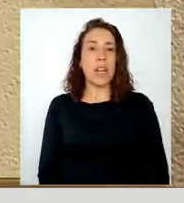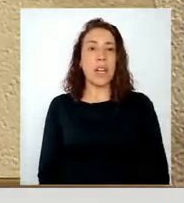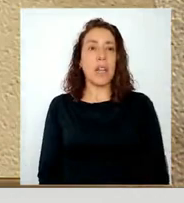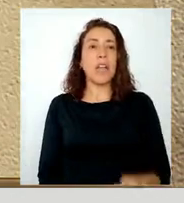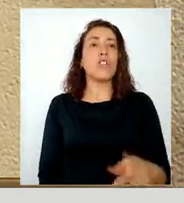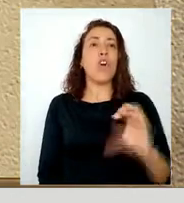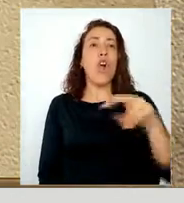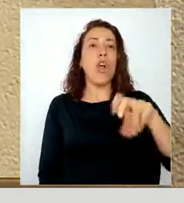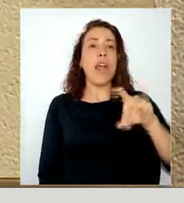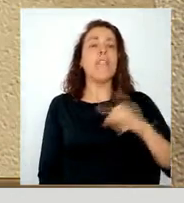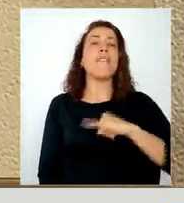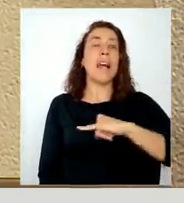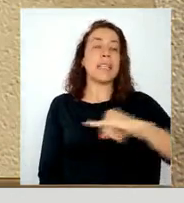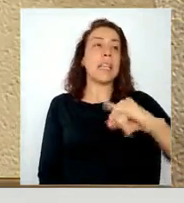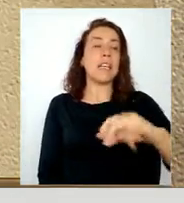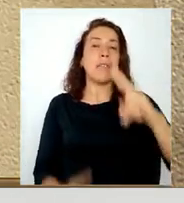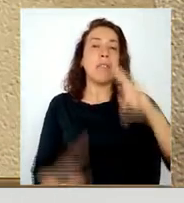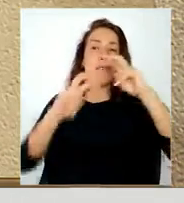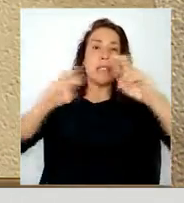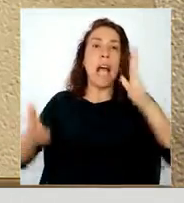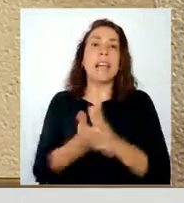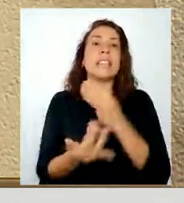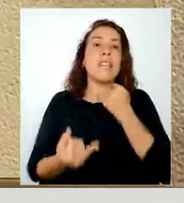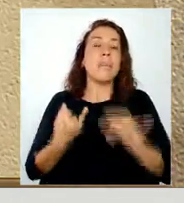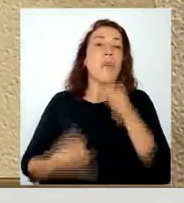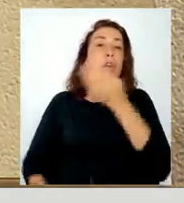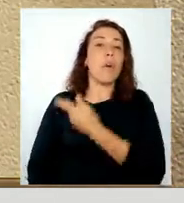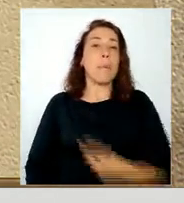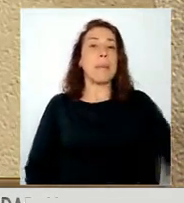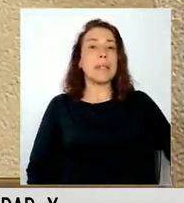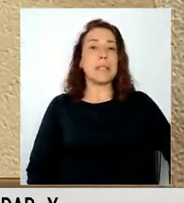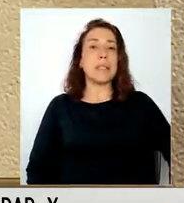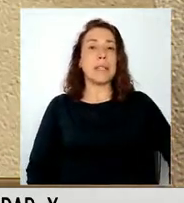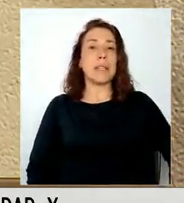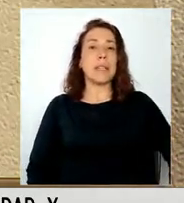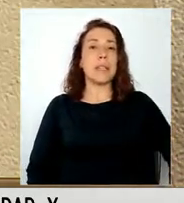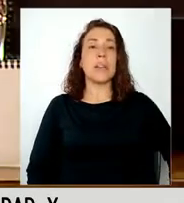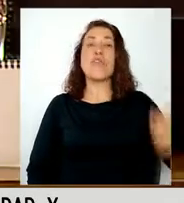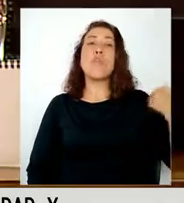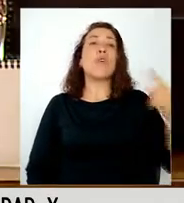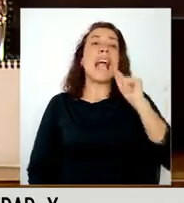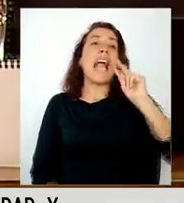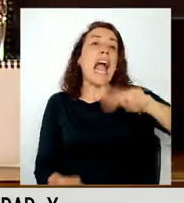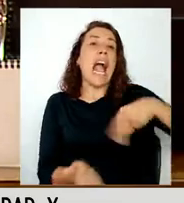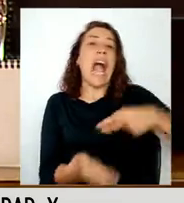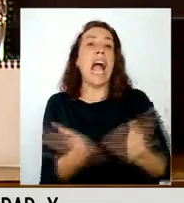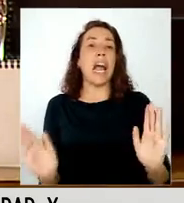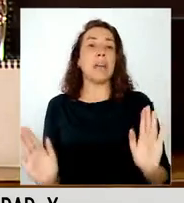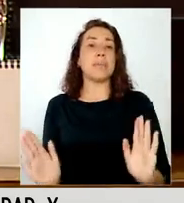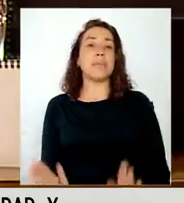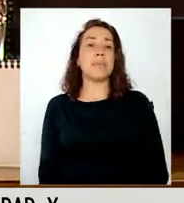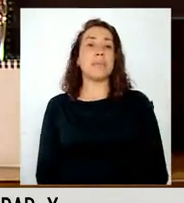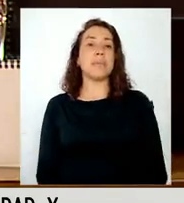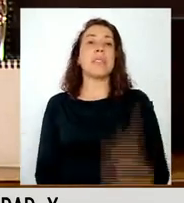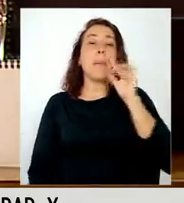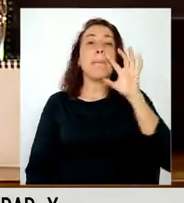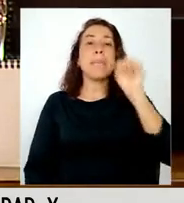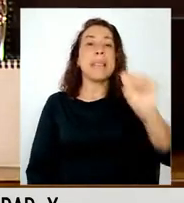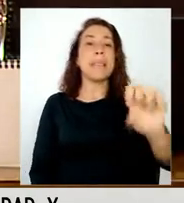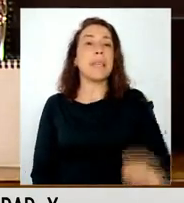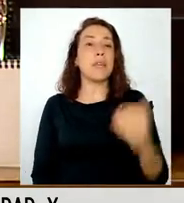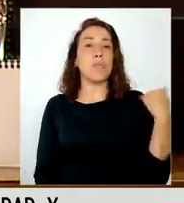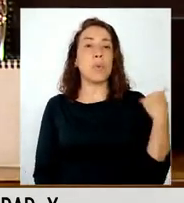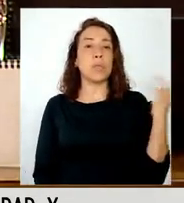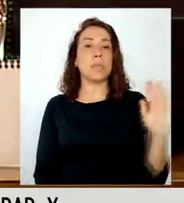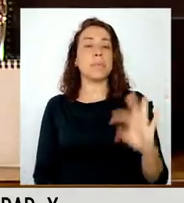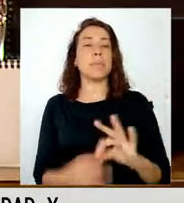hasta el final Como dijo el presidente no Caiga quien caiga Gracias presidente Muchas gracias Gracias diputado avioneta a continuación